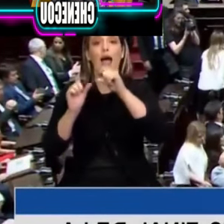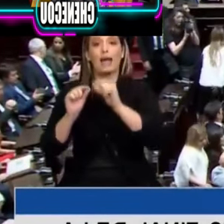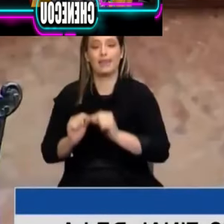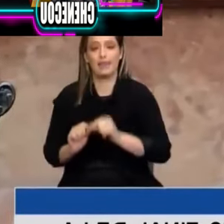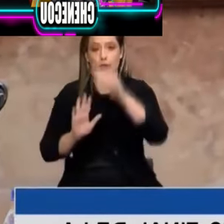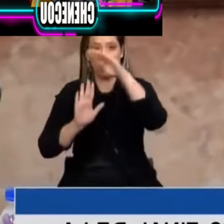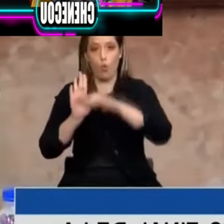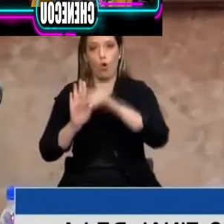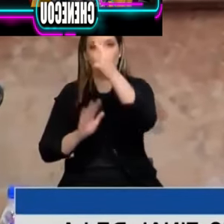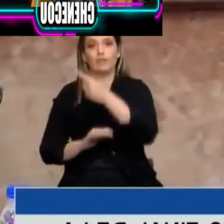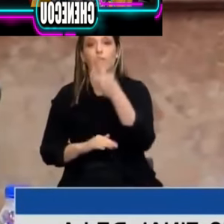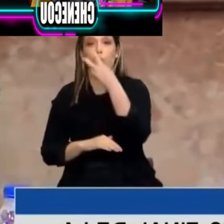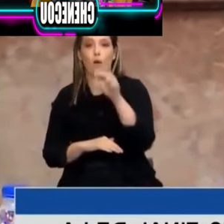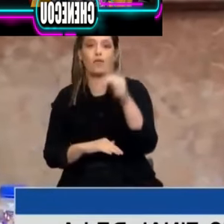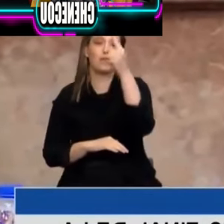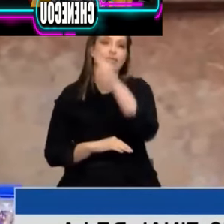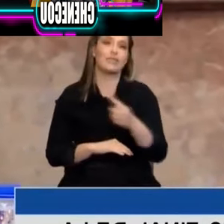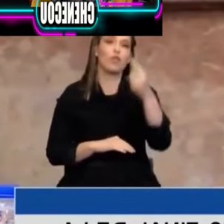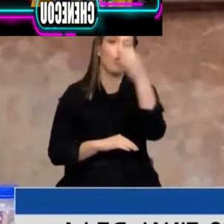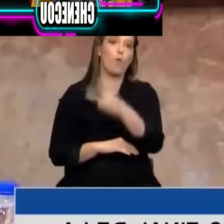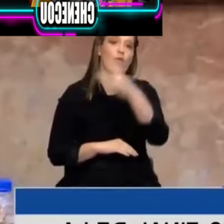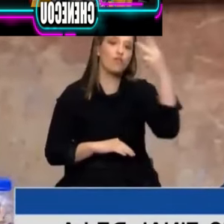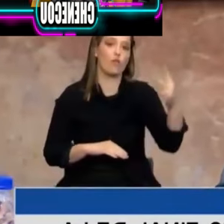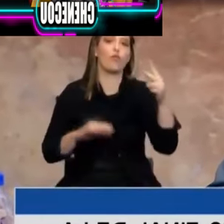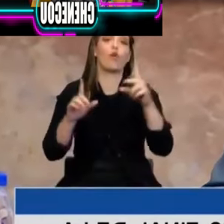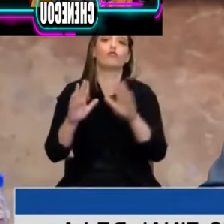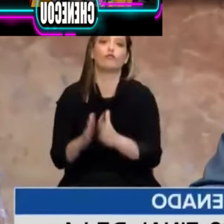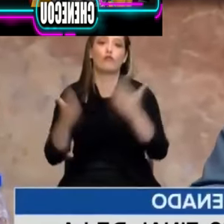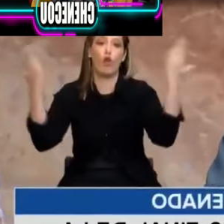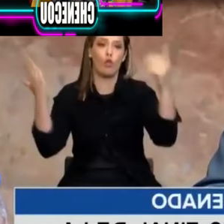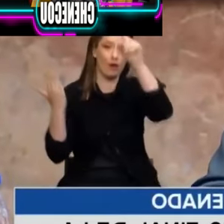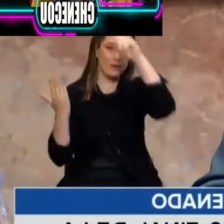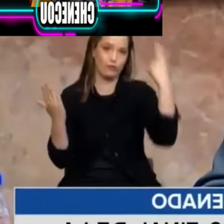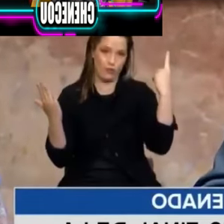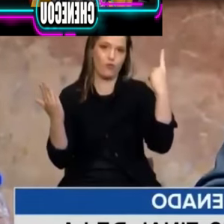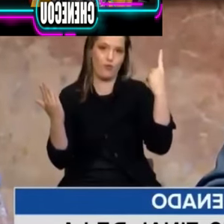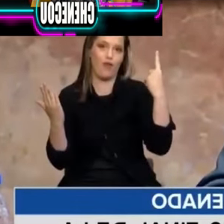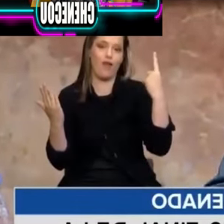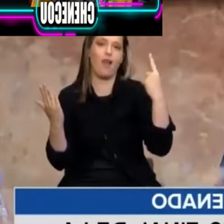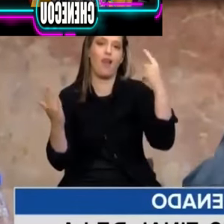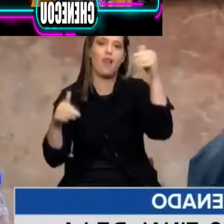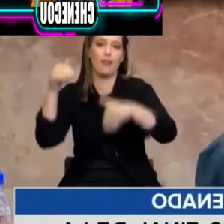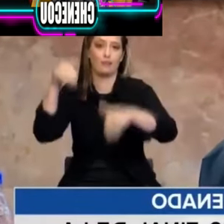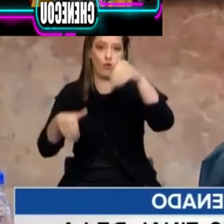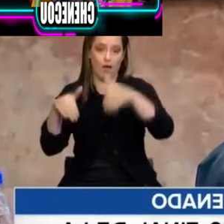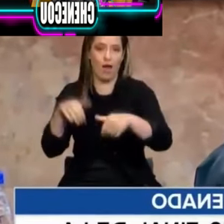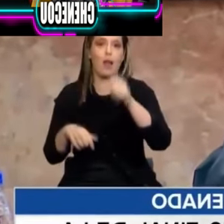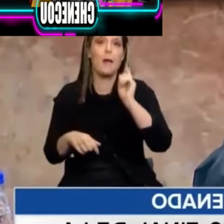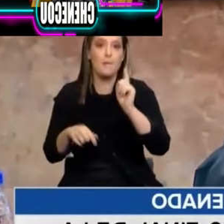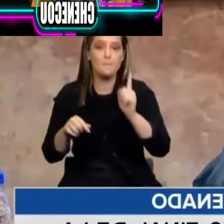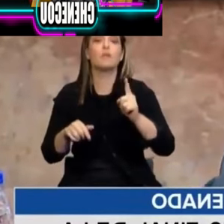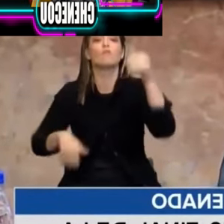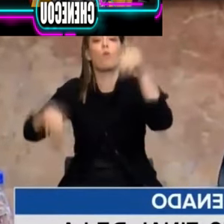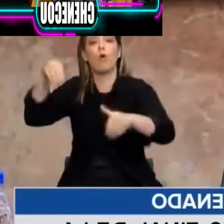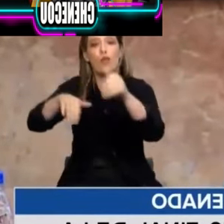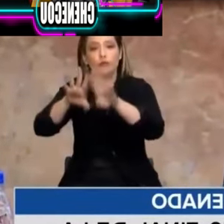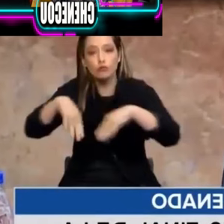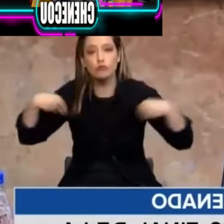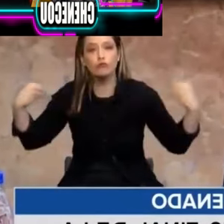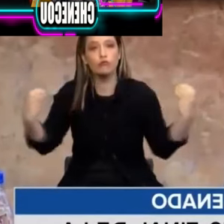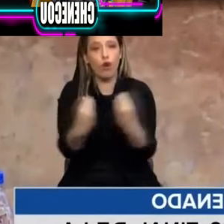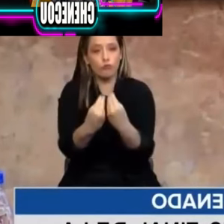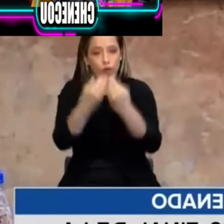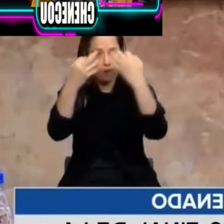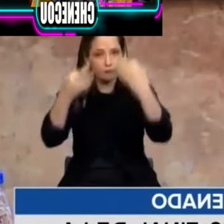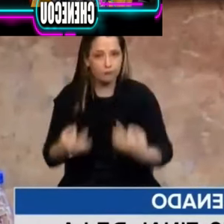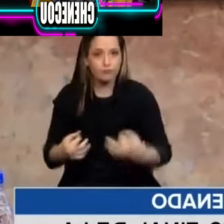artículos 120 y 122 del Código Nacional Electoral referidas al cómputo final de la elección y a la